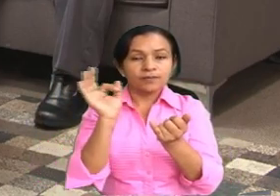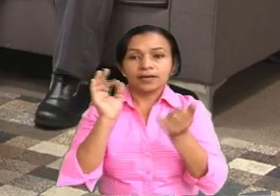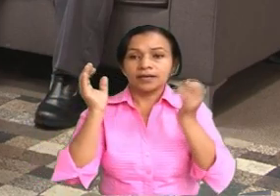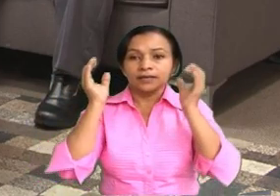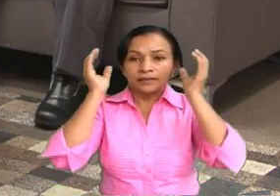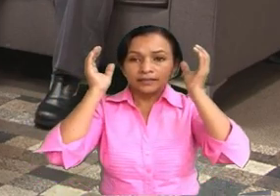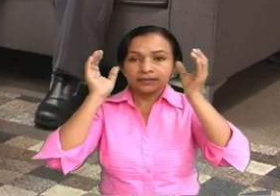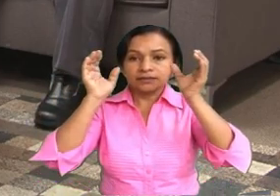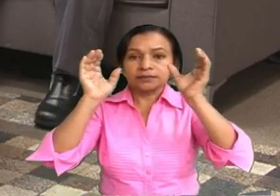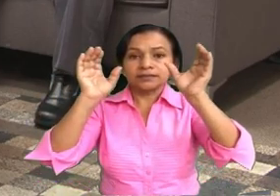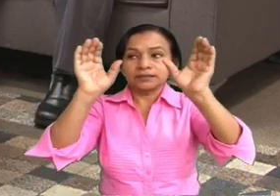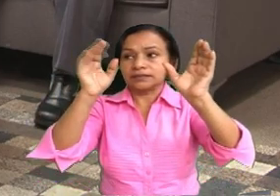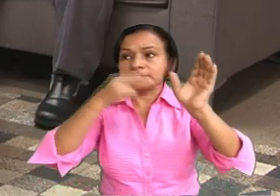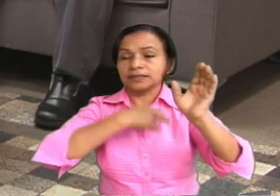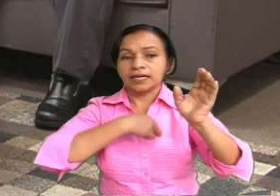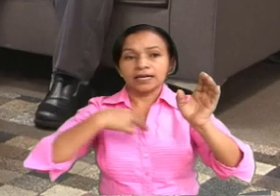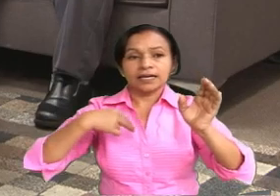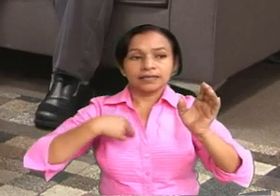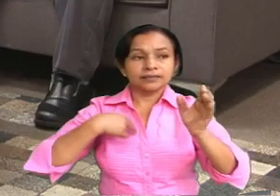Caribe